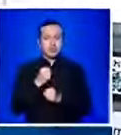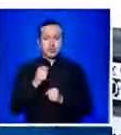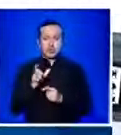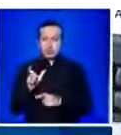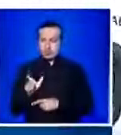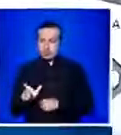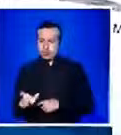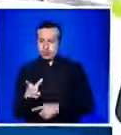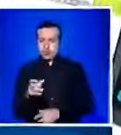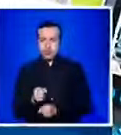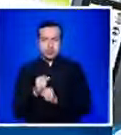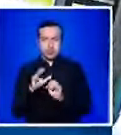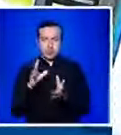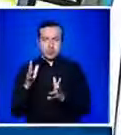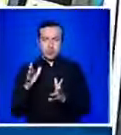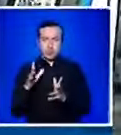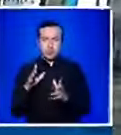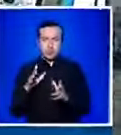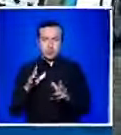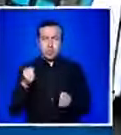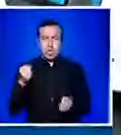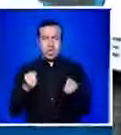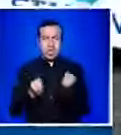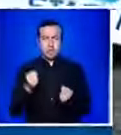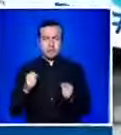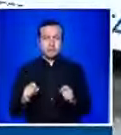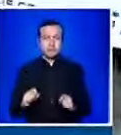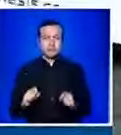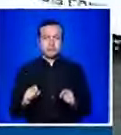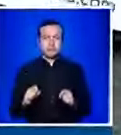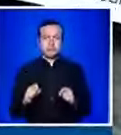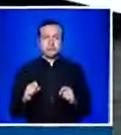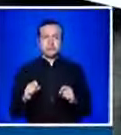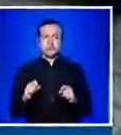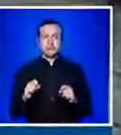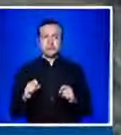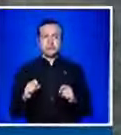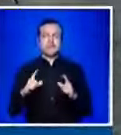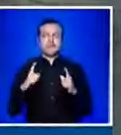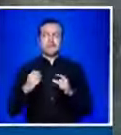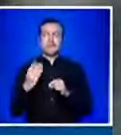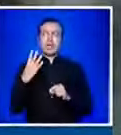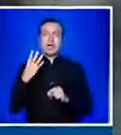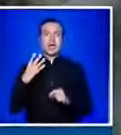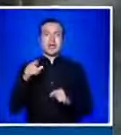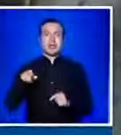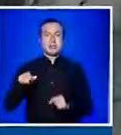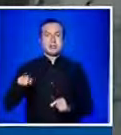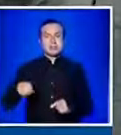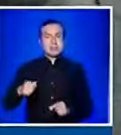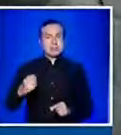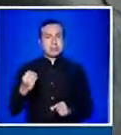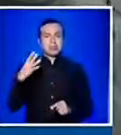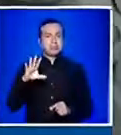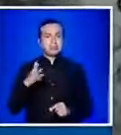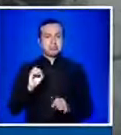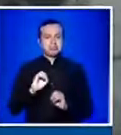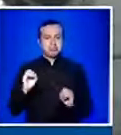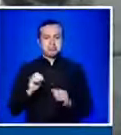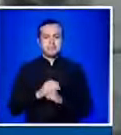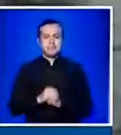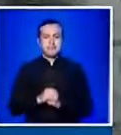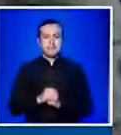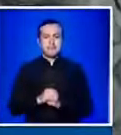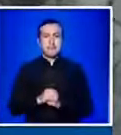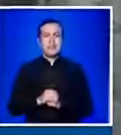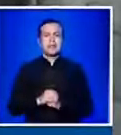tarjeta, pues el vehículo no enciende, el vehículo se puede apagar. ¿Cómo funciona este mecanismo? Cuéntenos. Bueno, esta de acá ya es ya